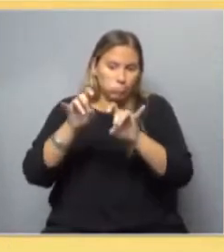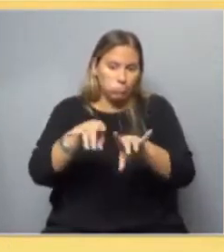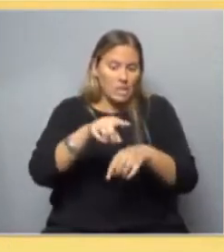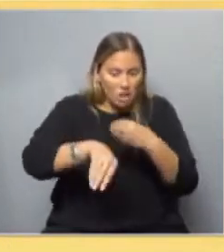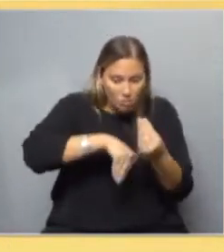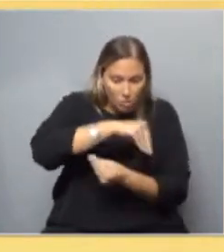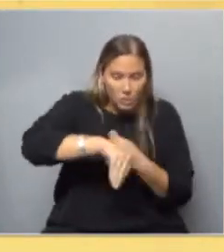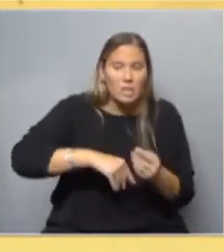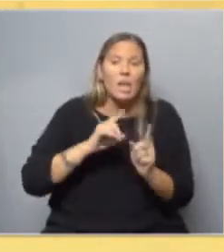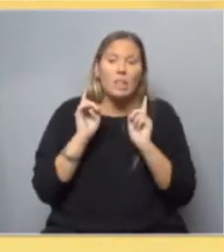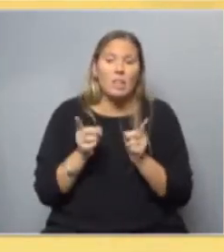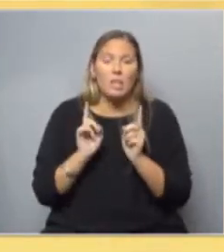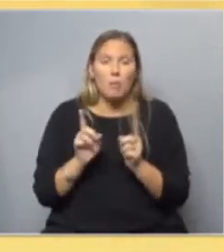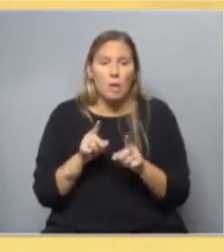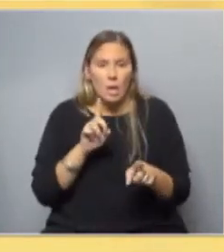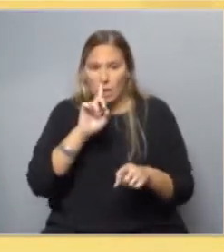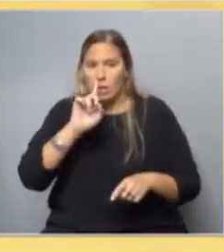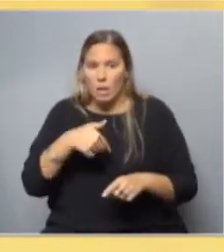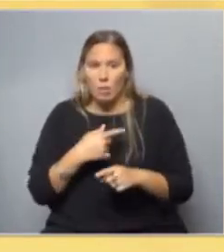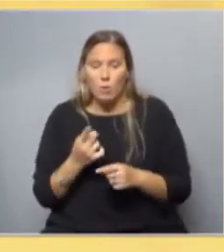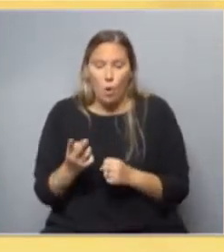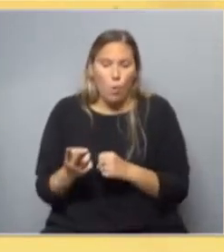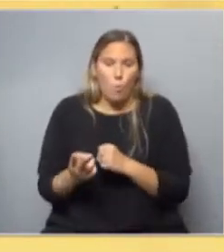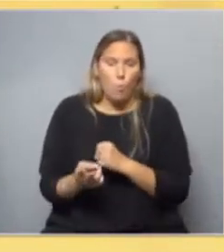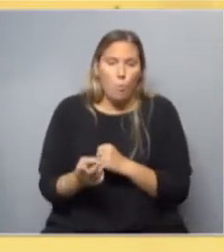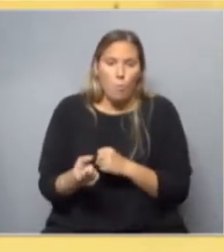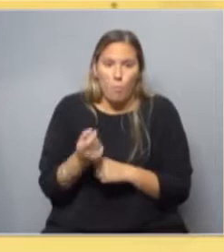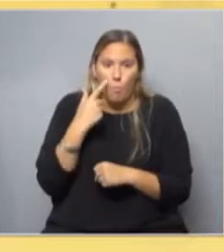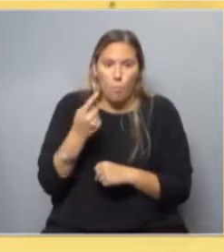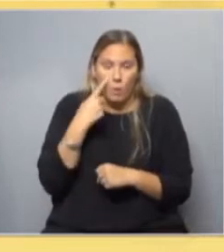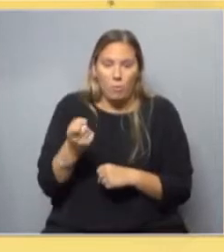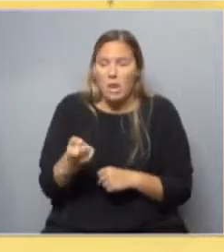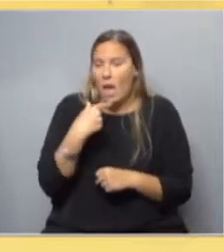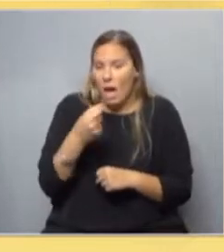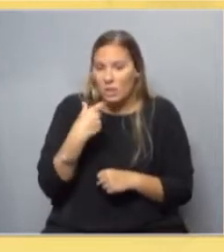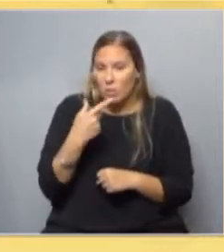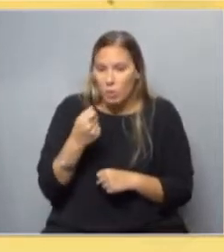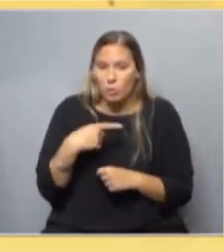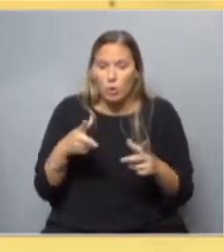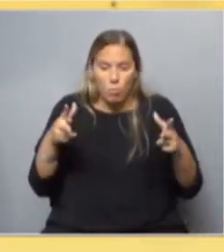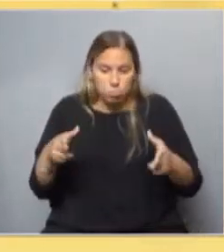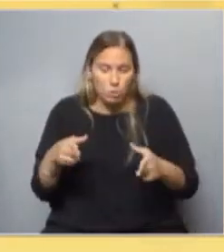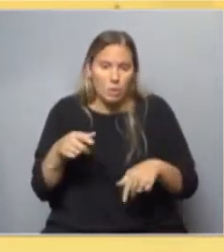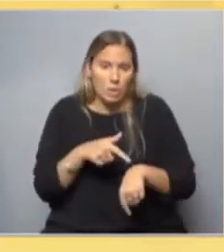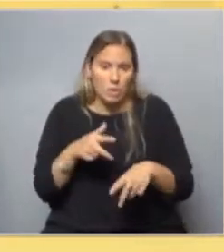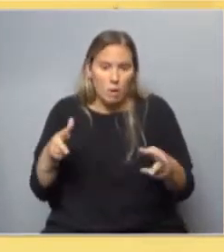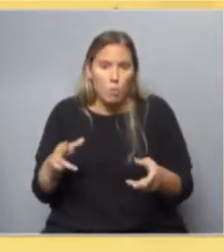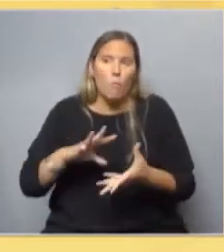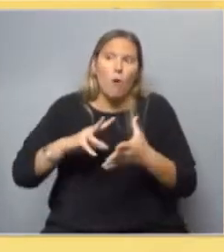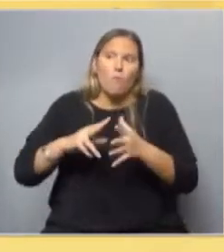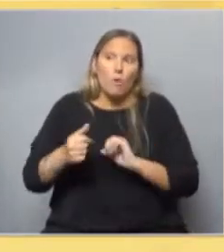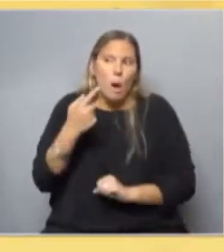familia tiene que entrar inmediatamente en profilaxis, o sea, se les da antibióticos por cierto tiempo como mecanismo